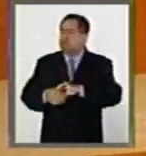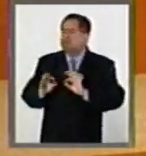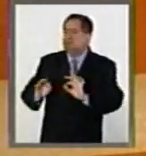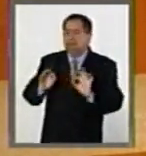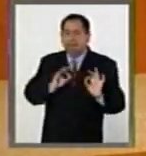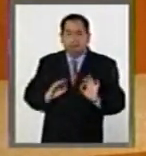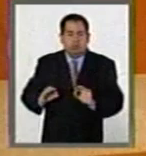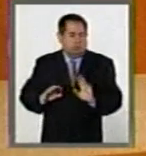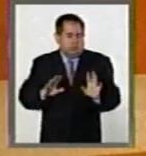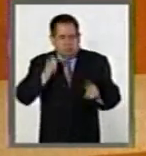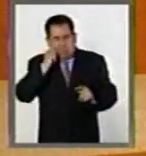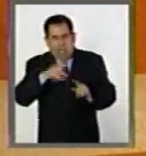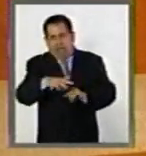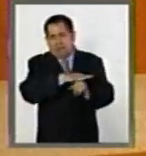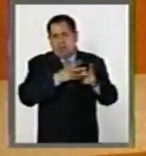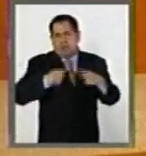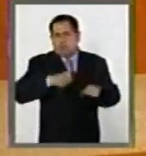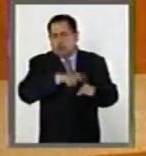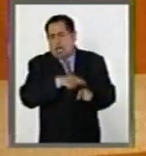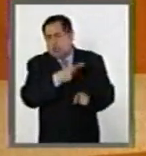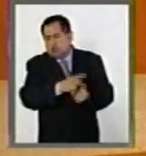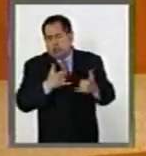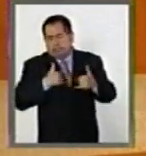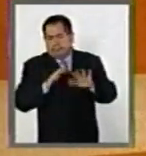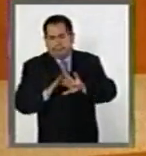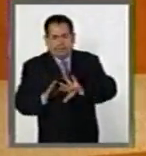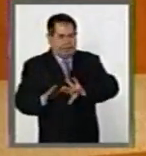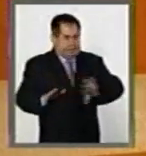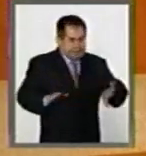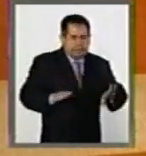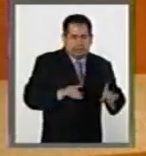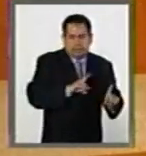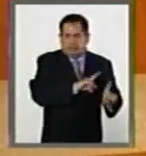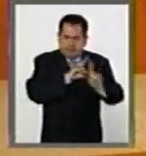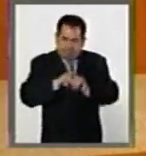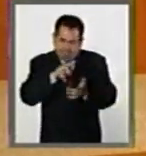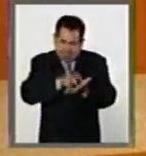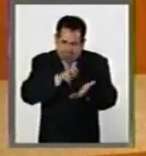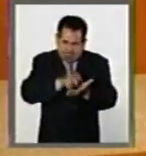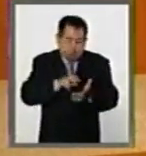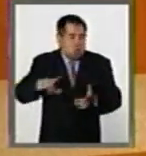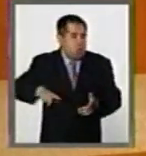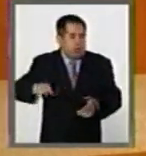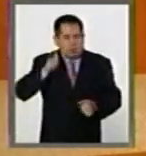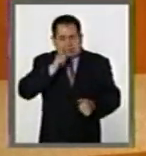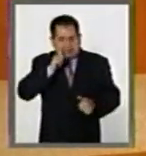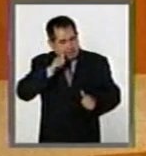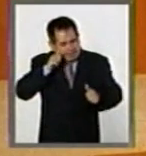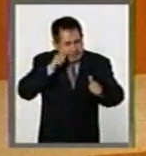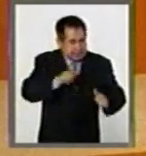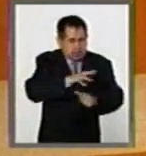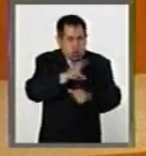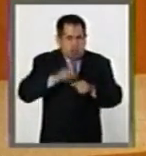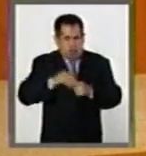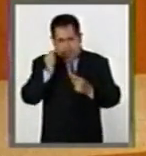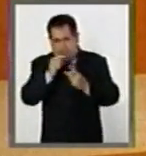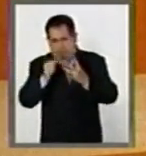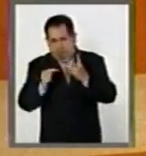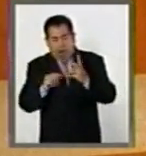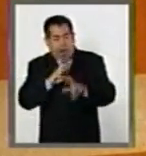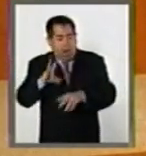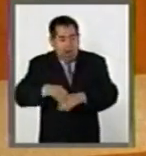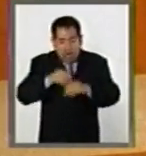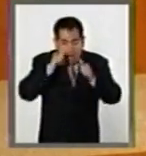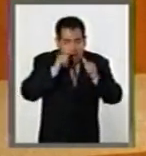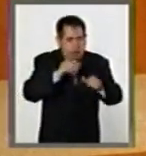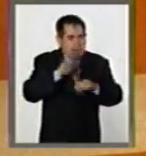situación personal o familiar del adolescente, siempre, siempre la autoridad tiene que tomar en cuenta todos estos principios